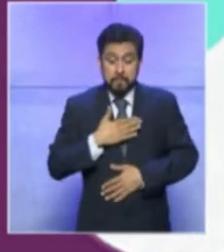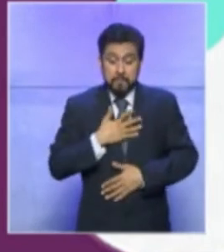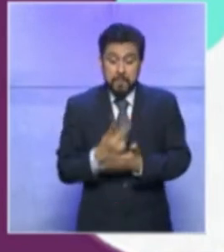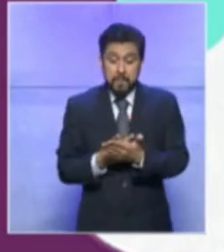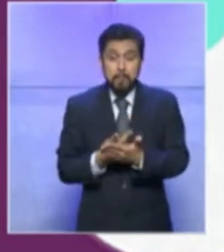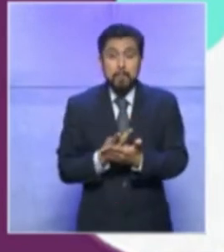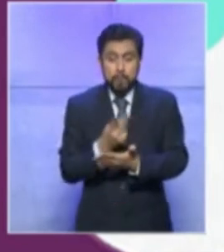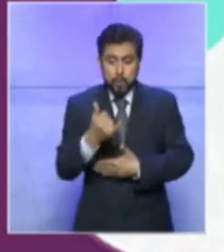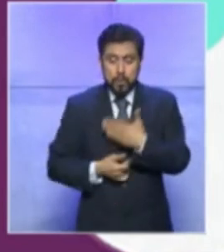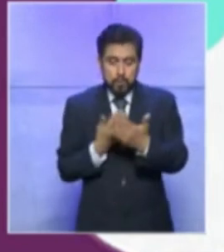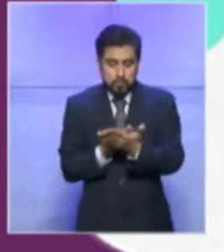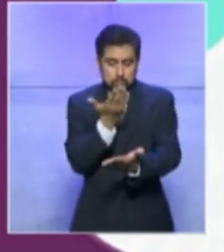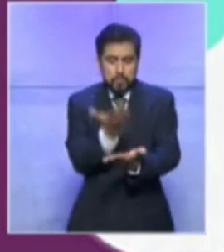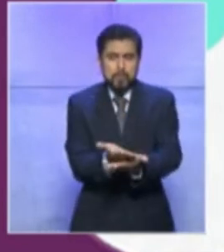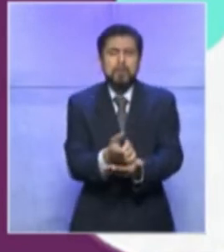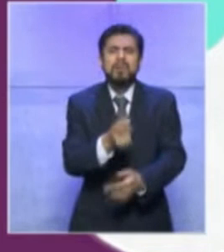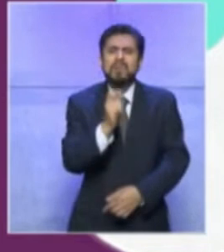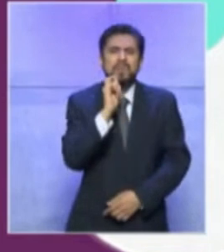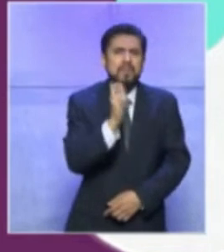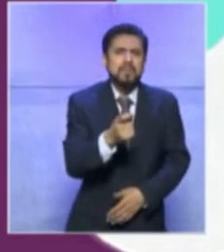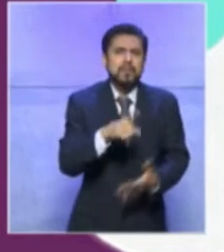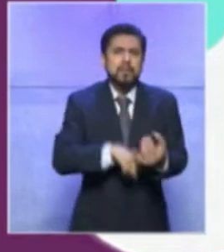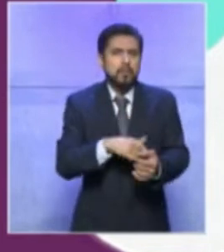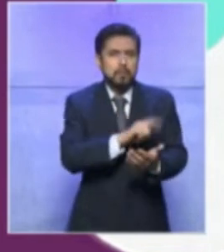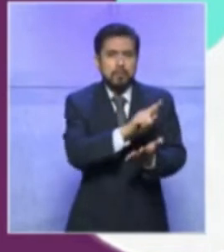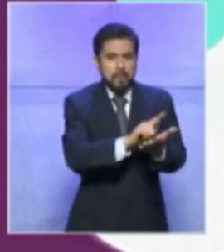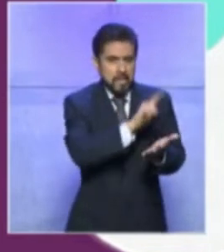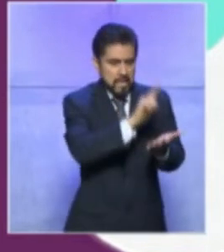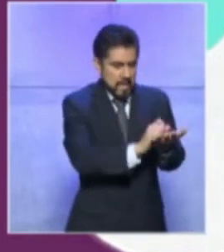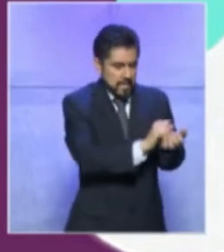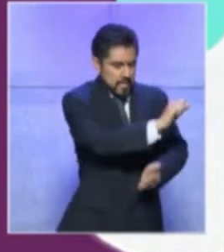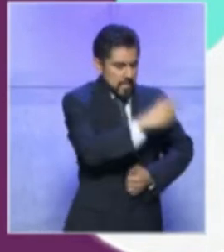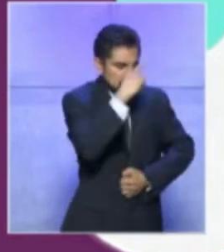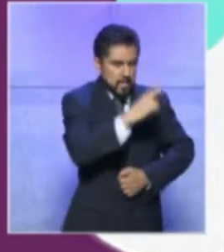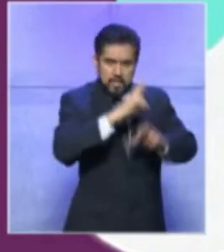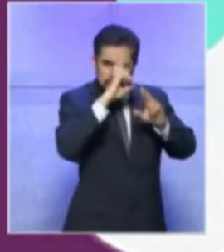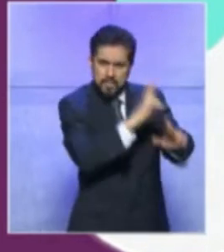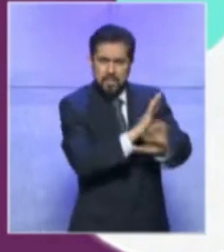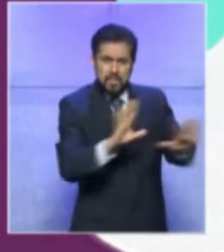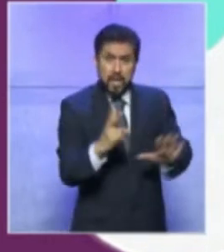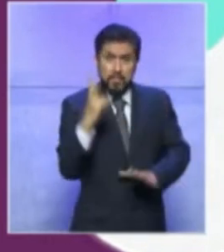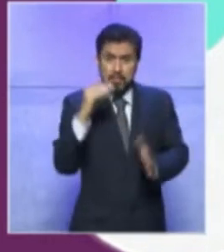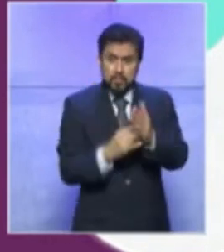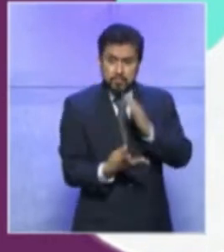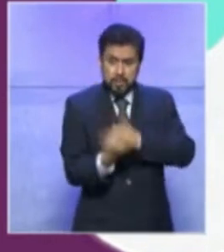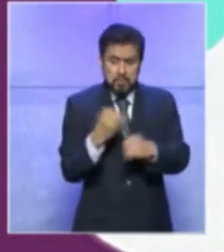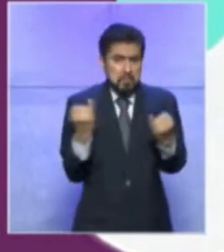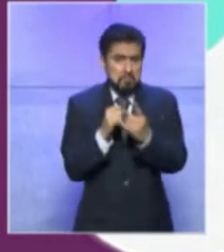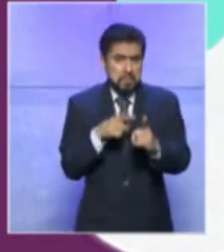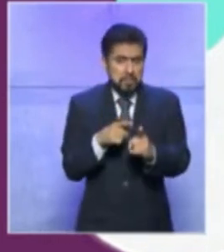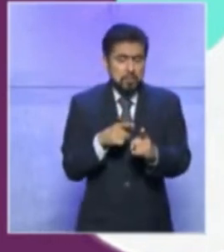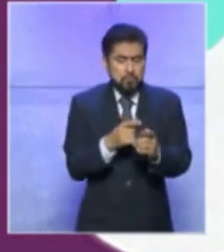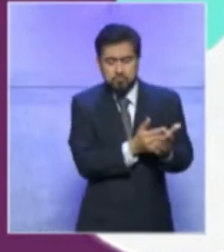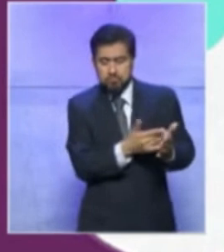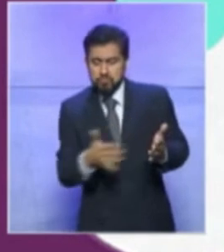que la materialización de la Constitución, tal y como se ha venido haciendo sin variaciones desde 2009. Pero en este caso,